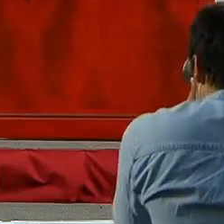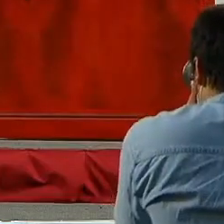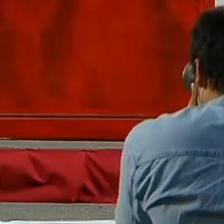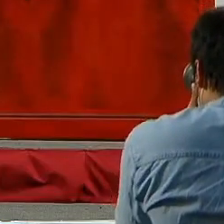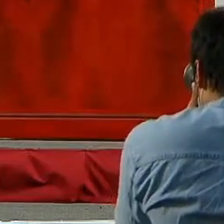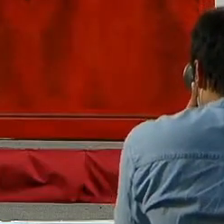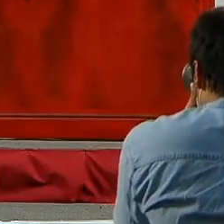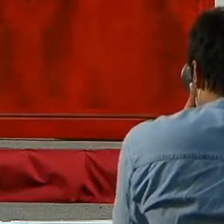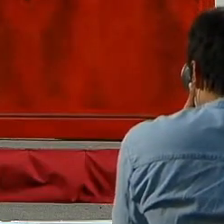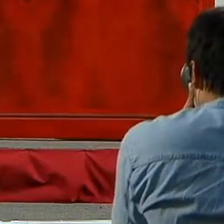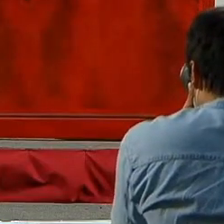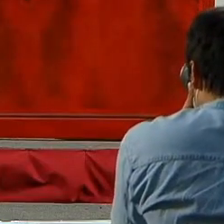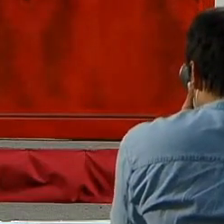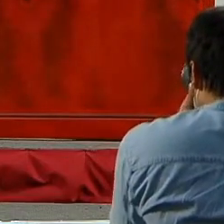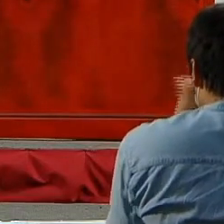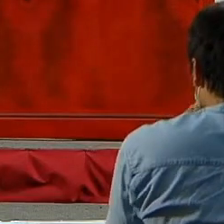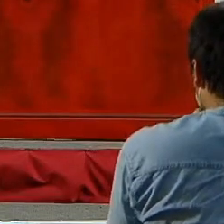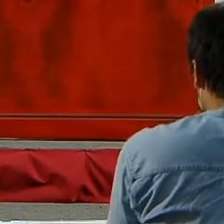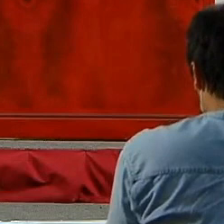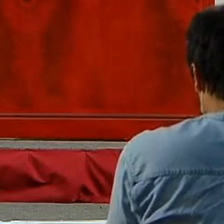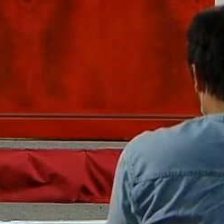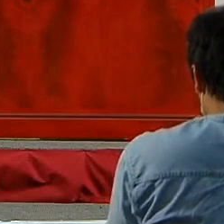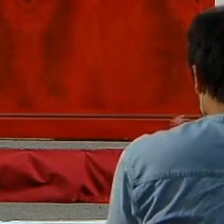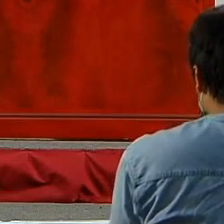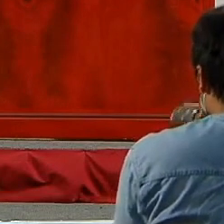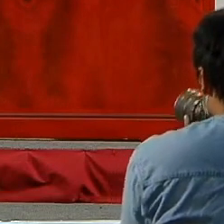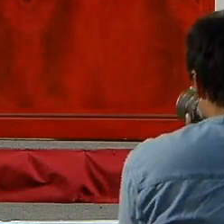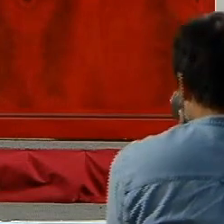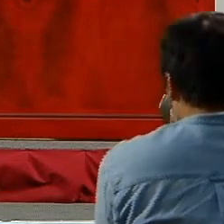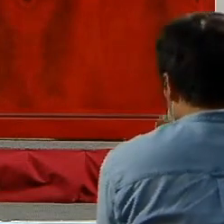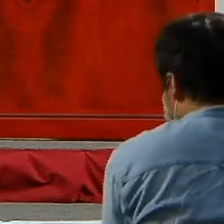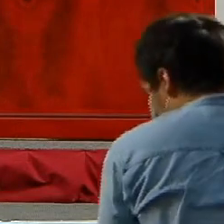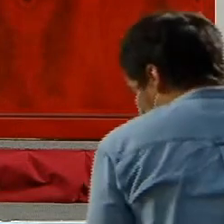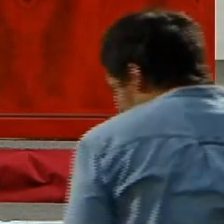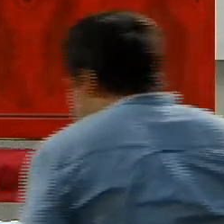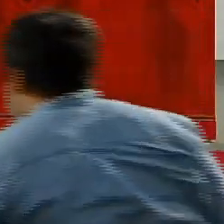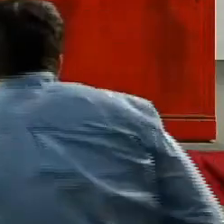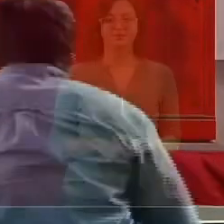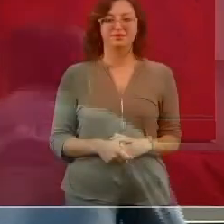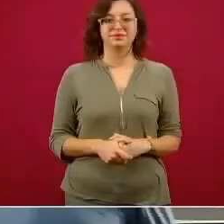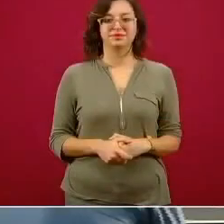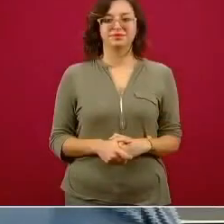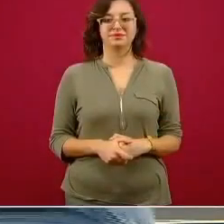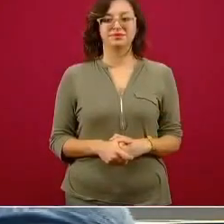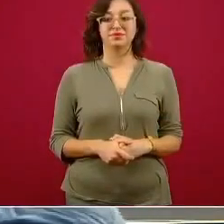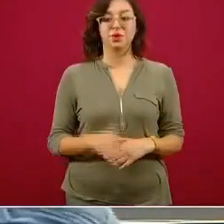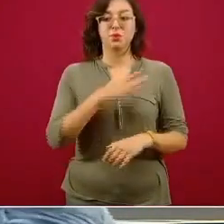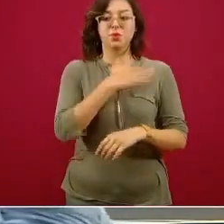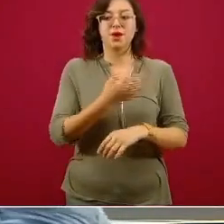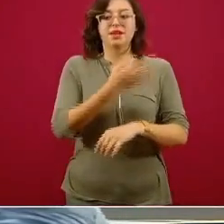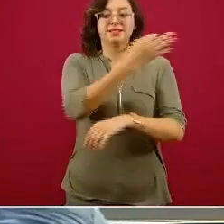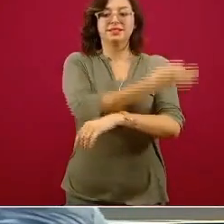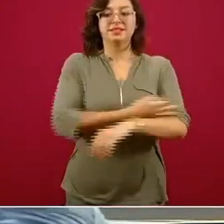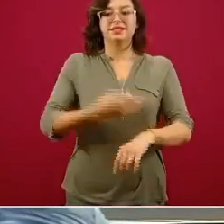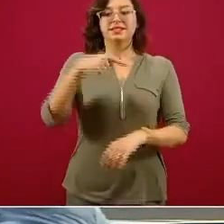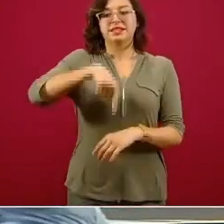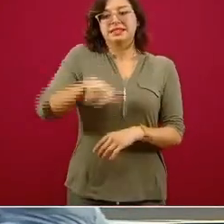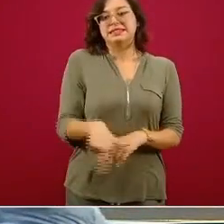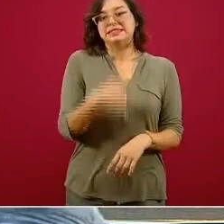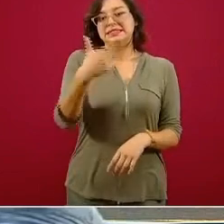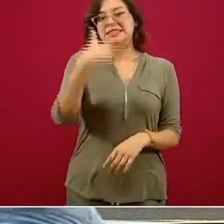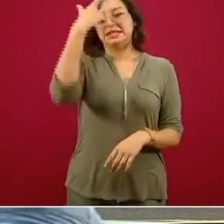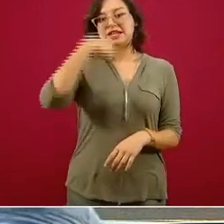Buenas tardes o noches. Son las 19 horas con 1 minuto del martes 16 de junio. Estamos en el